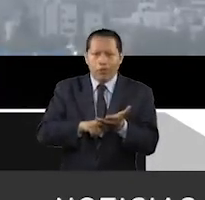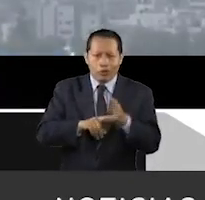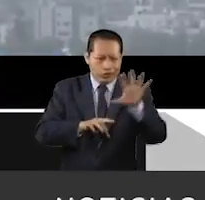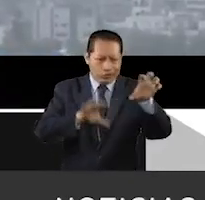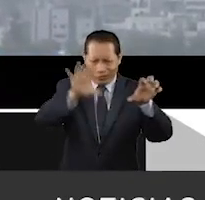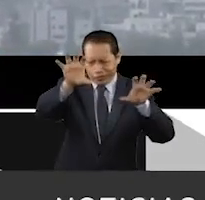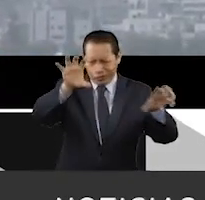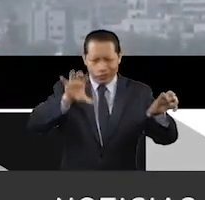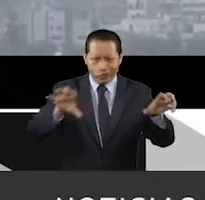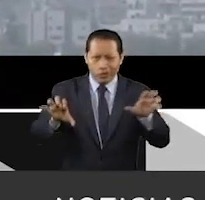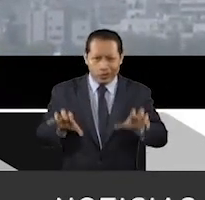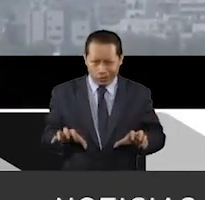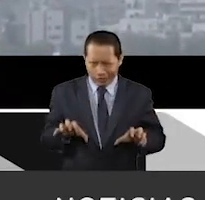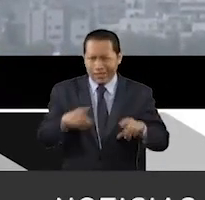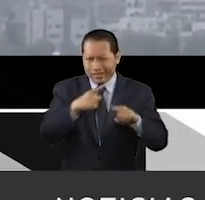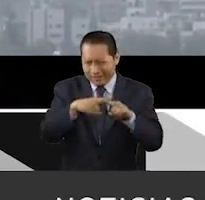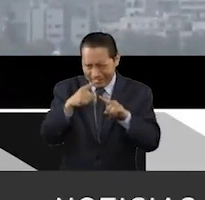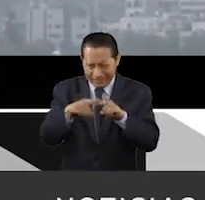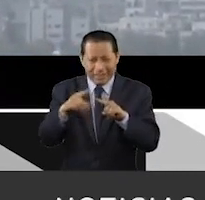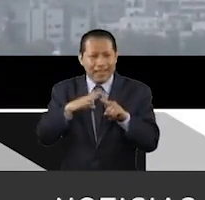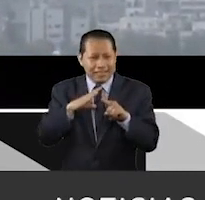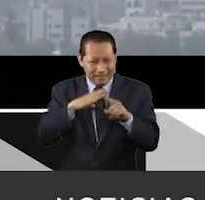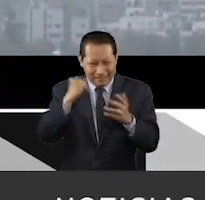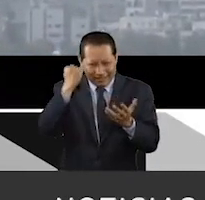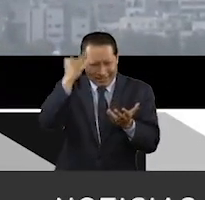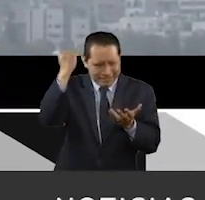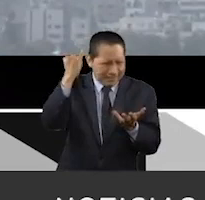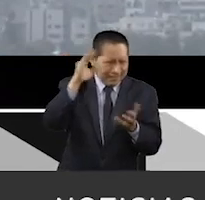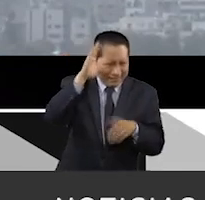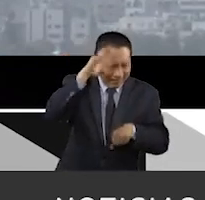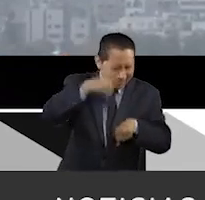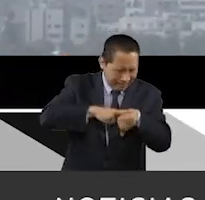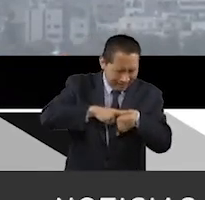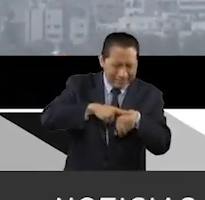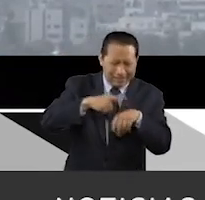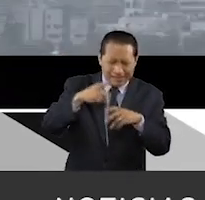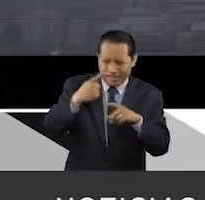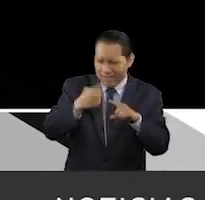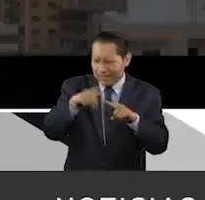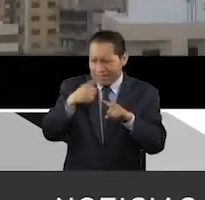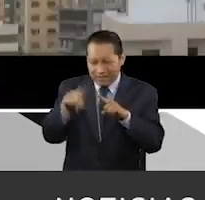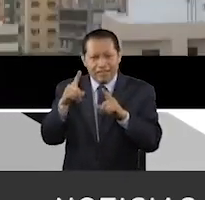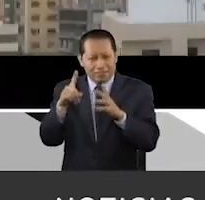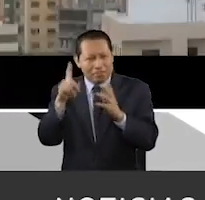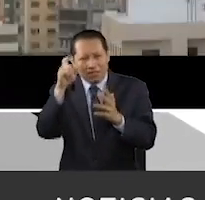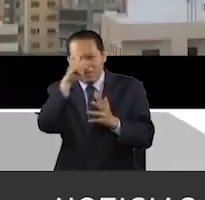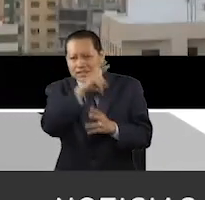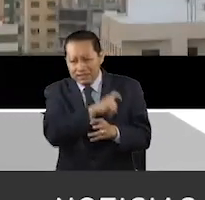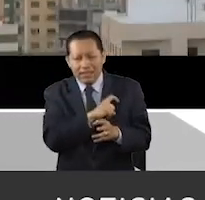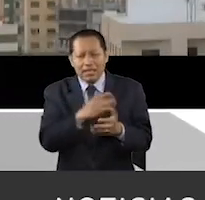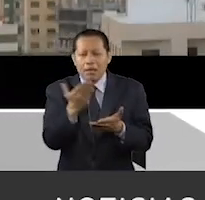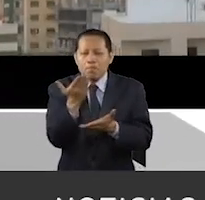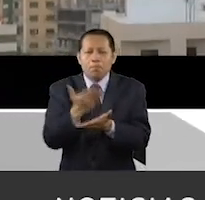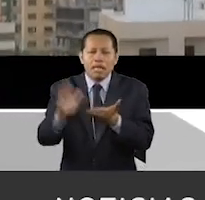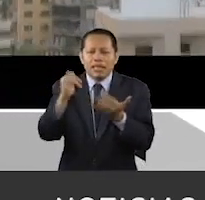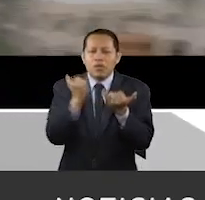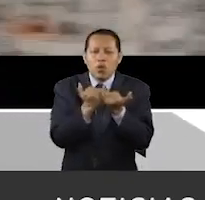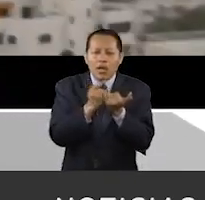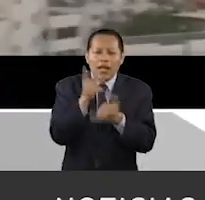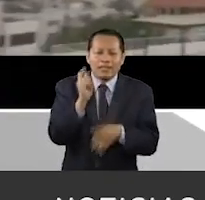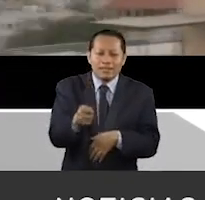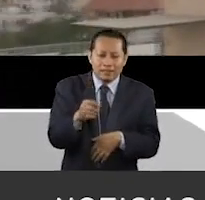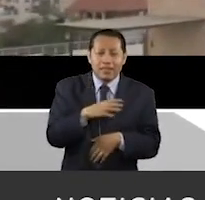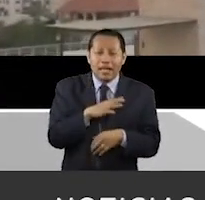de poblaciones, de etnias, de culturas, y además existe el elemento de las